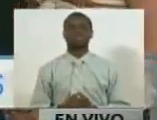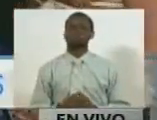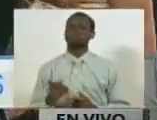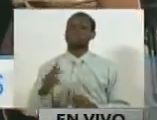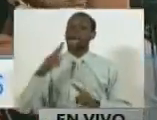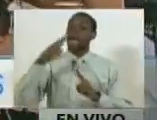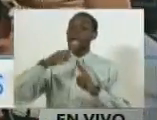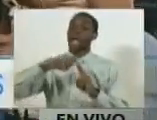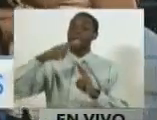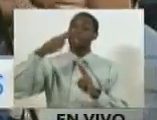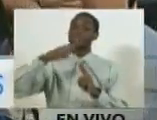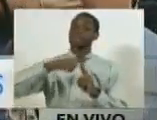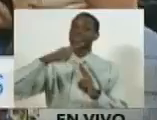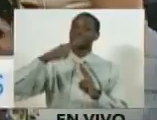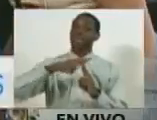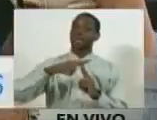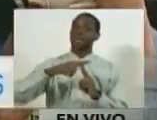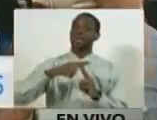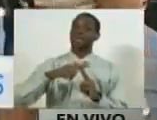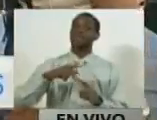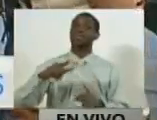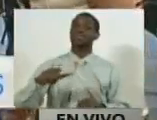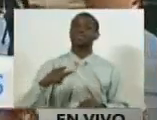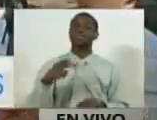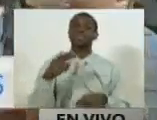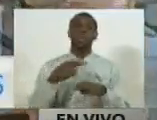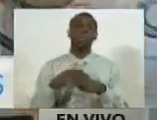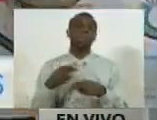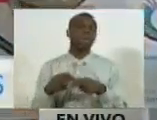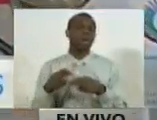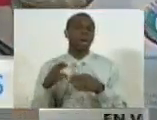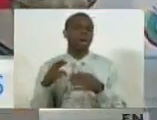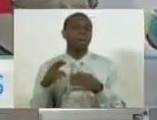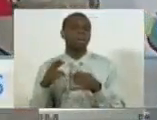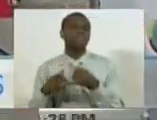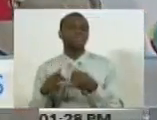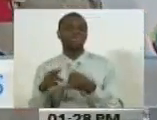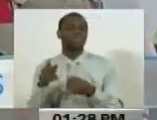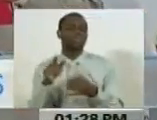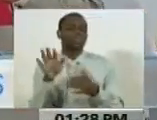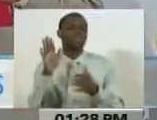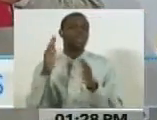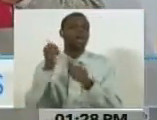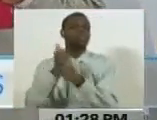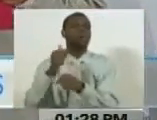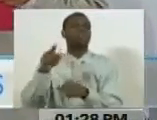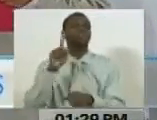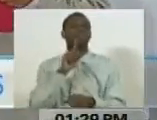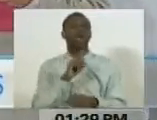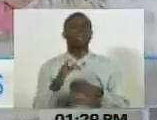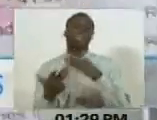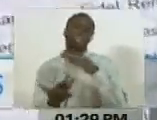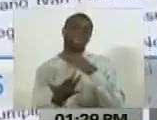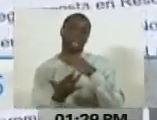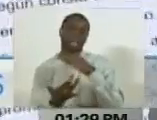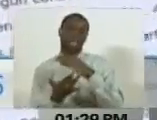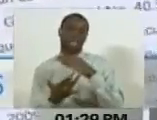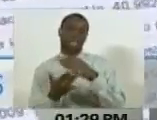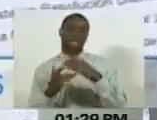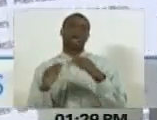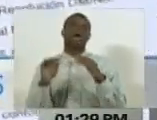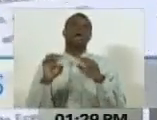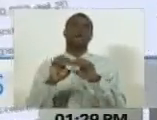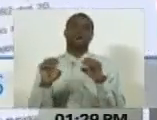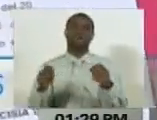Táchira. Donitsu. Uh-huh. ¿En qué escuela trabaja? En la Escuela Técnica Industrial Eleazar López